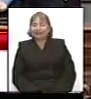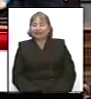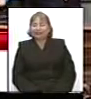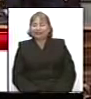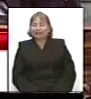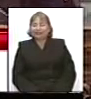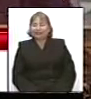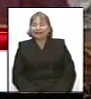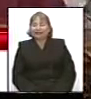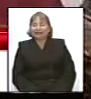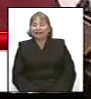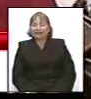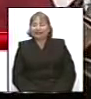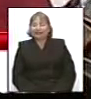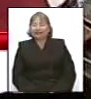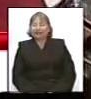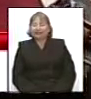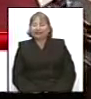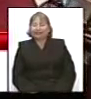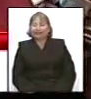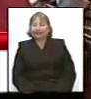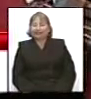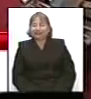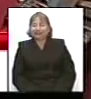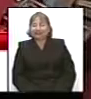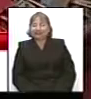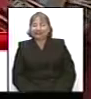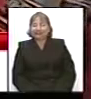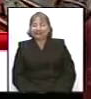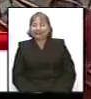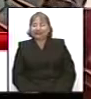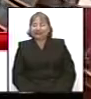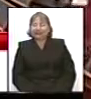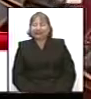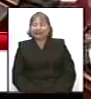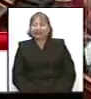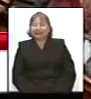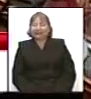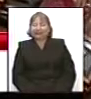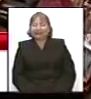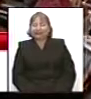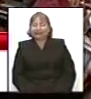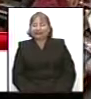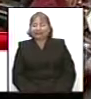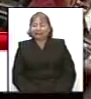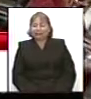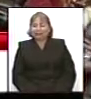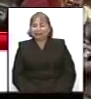Gracias.